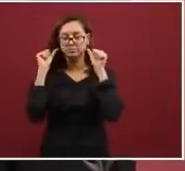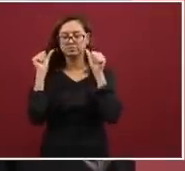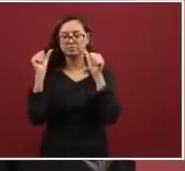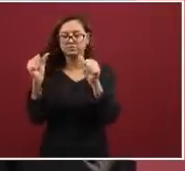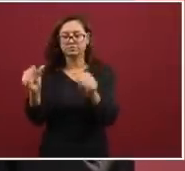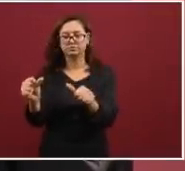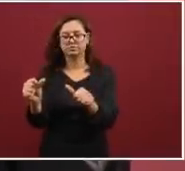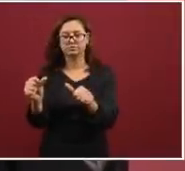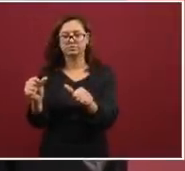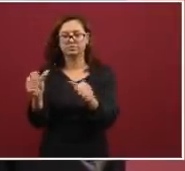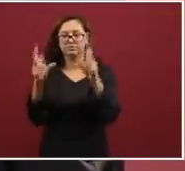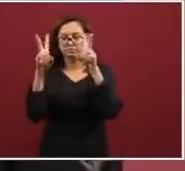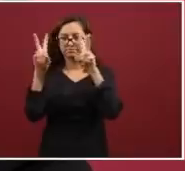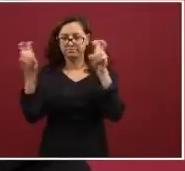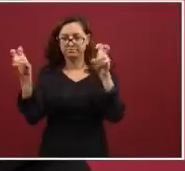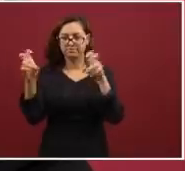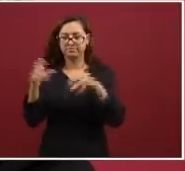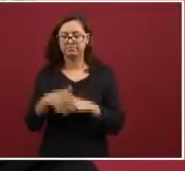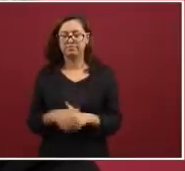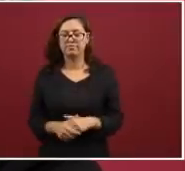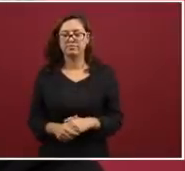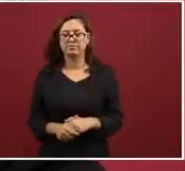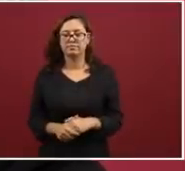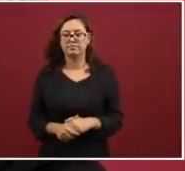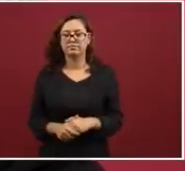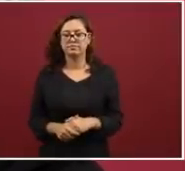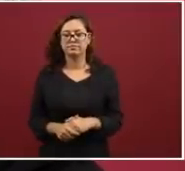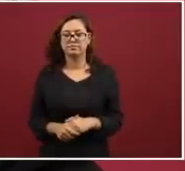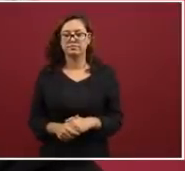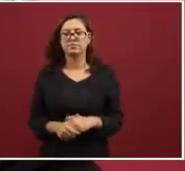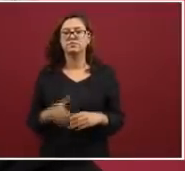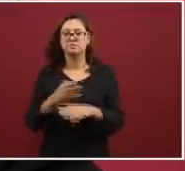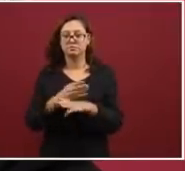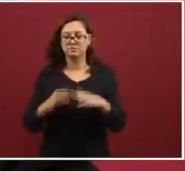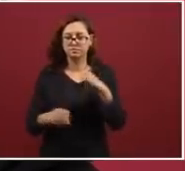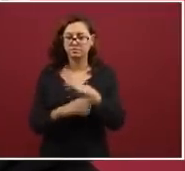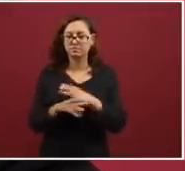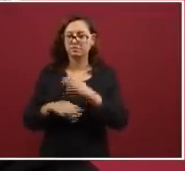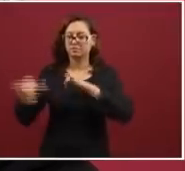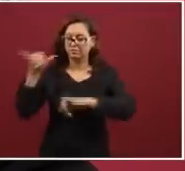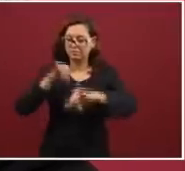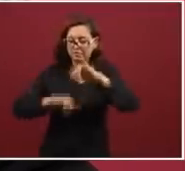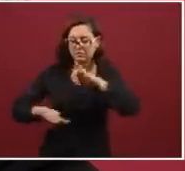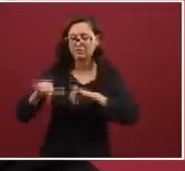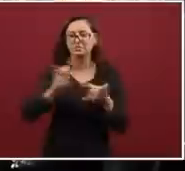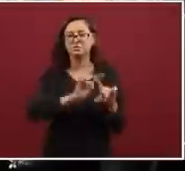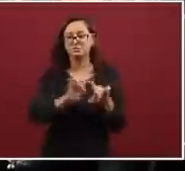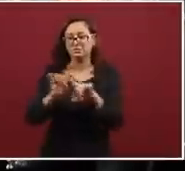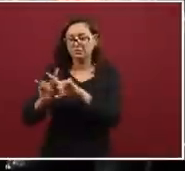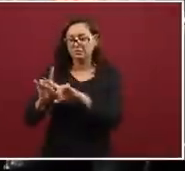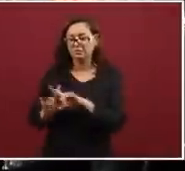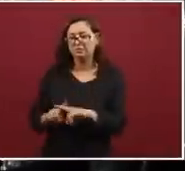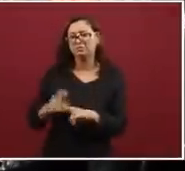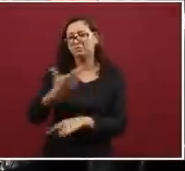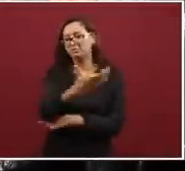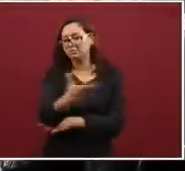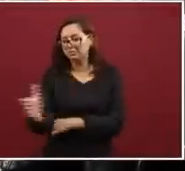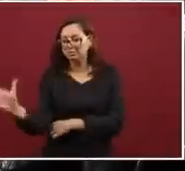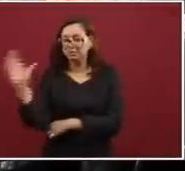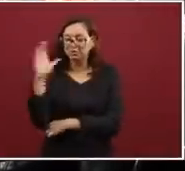a este tema, la distribución de los fertilizantes en Guerrero, porque